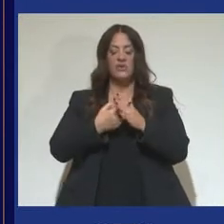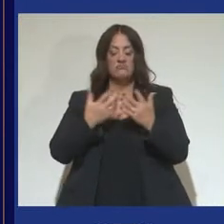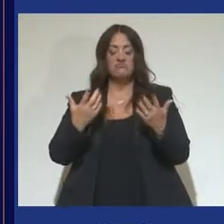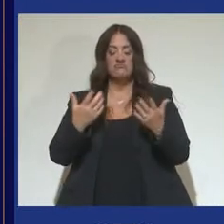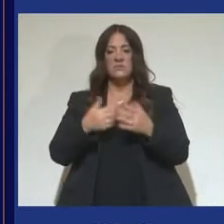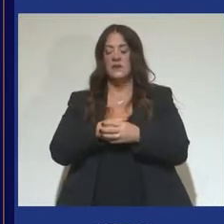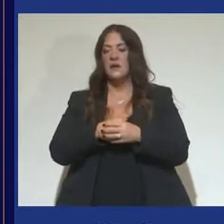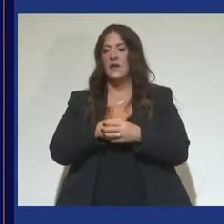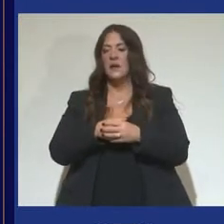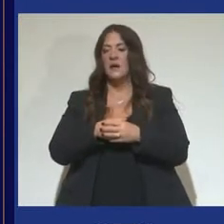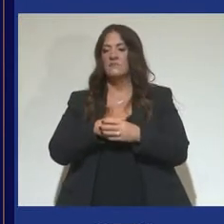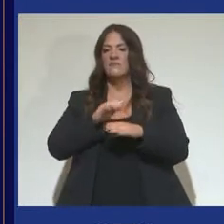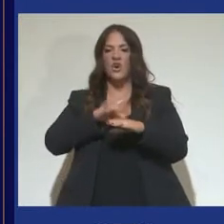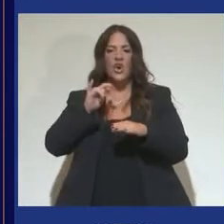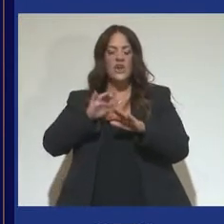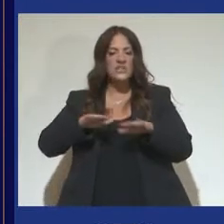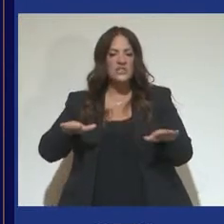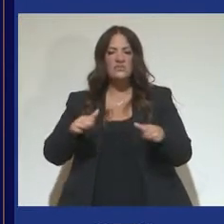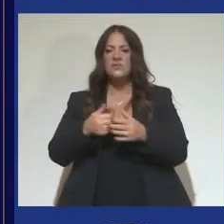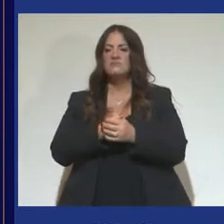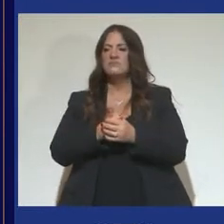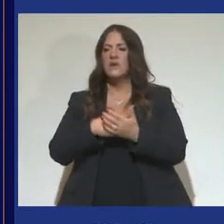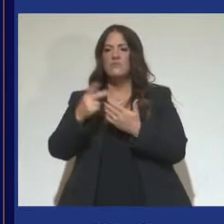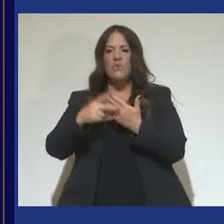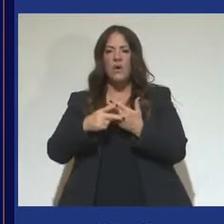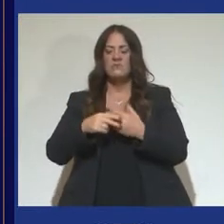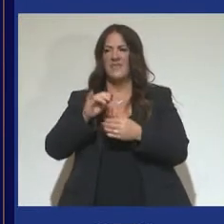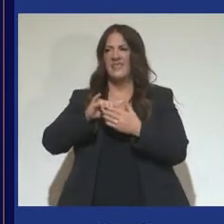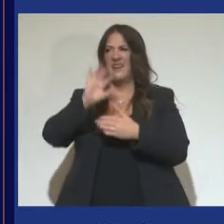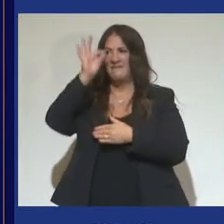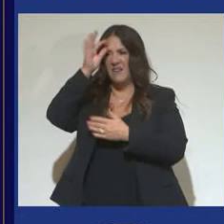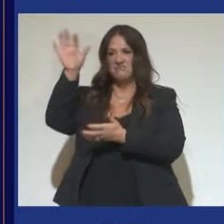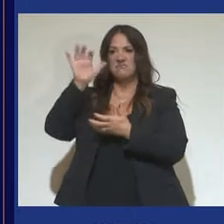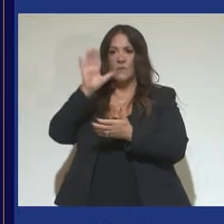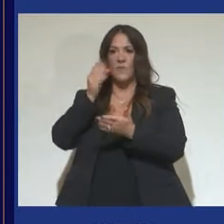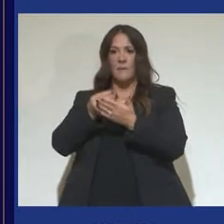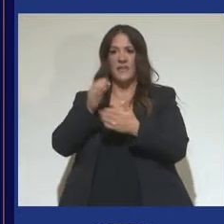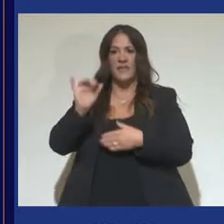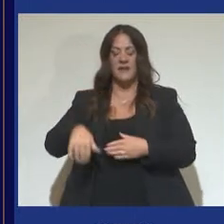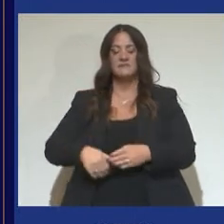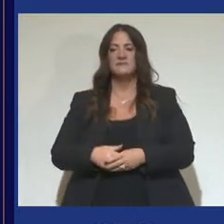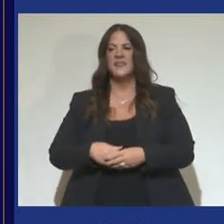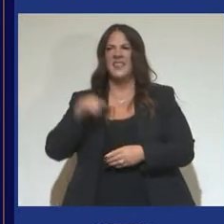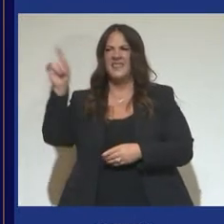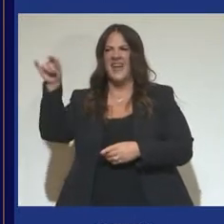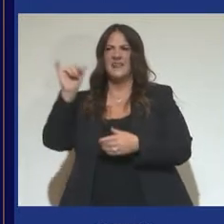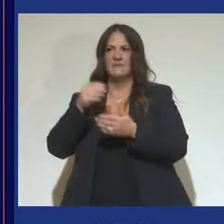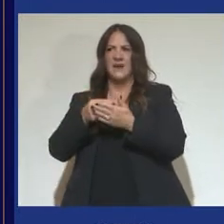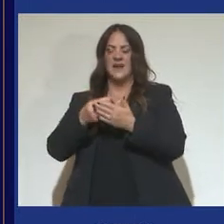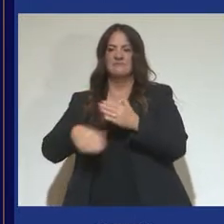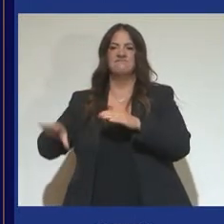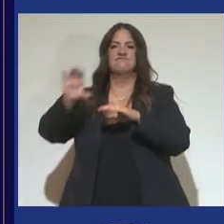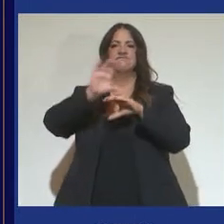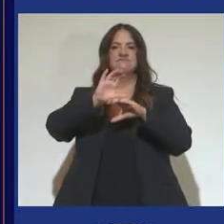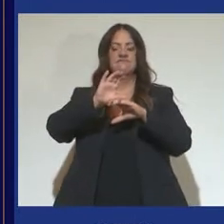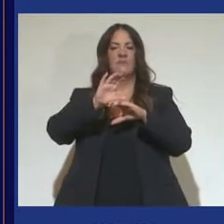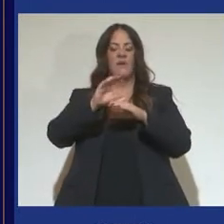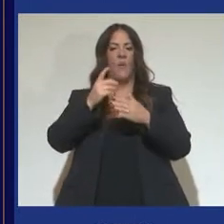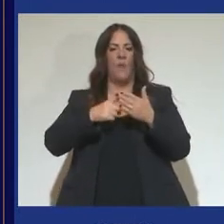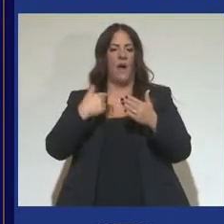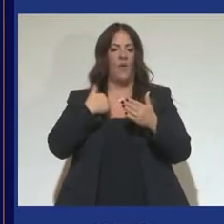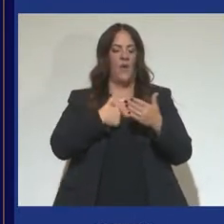head start y ayudó a infancia temprana de parte del gobierno federal estos fondos